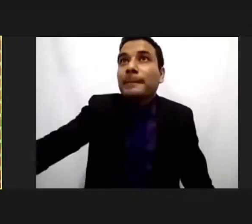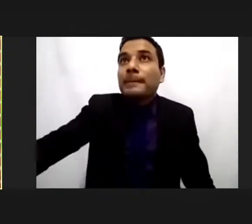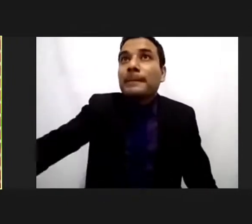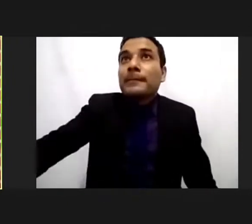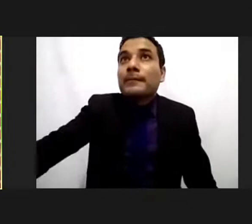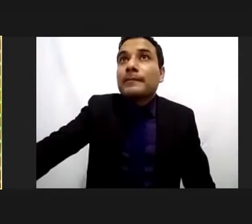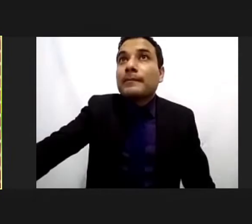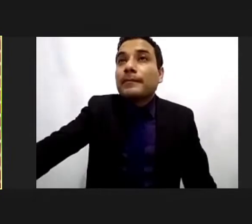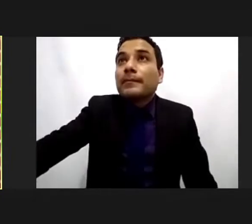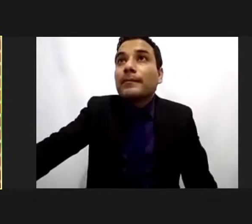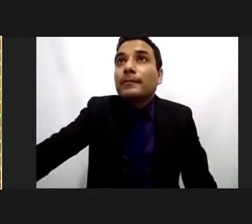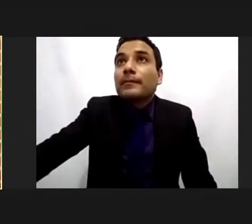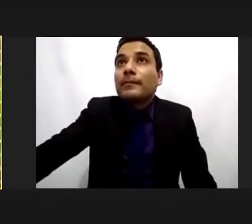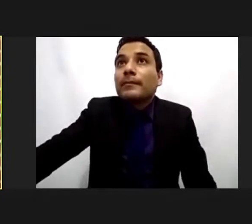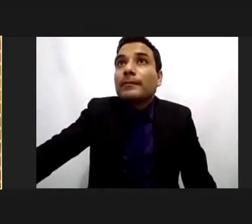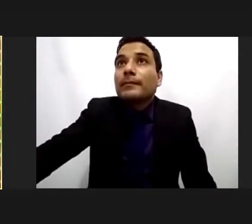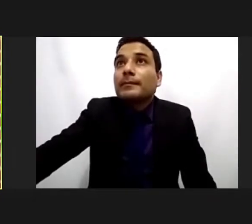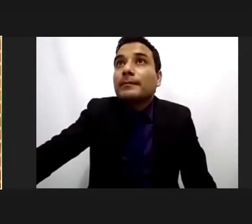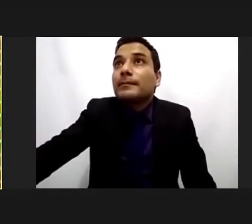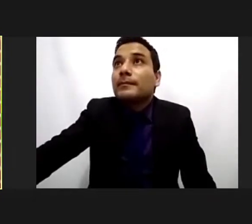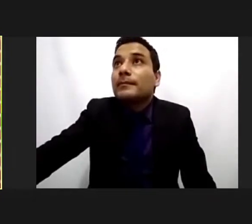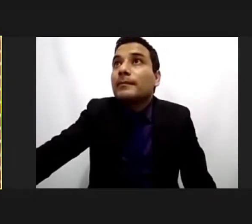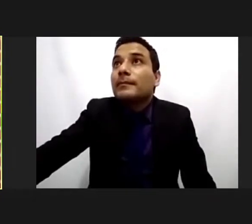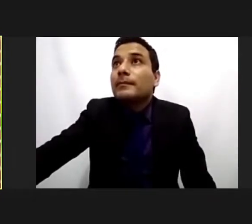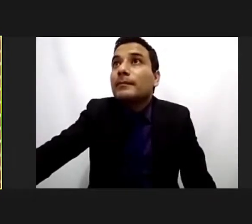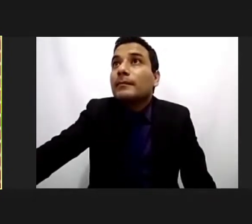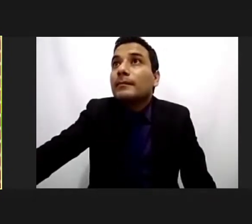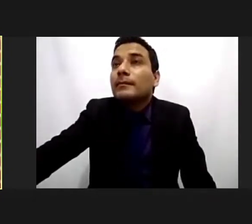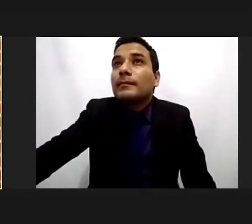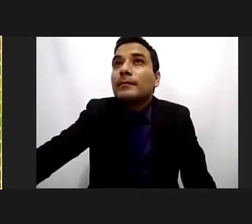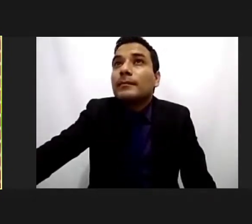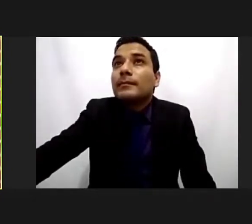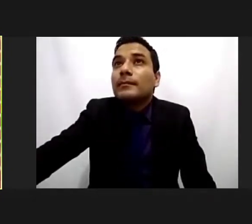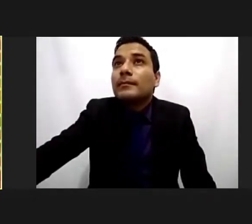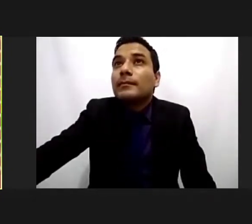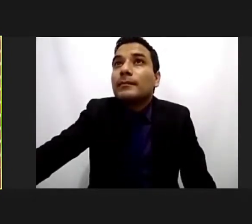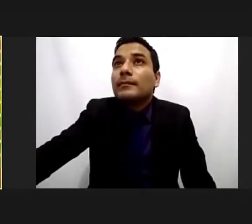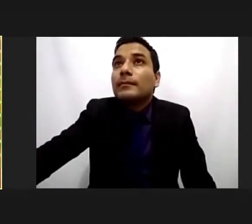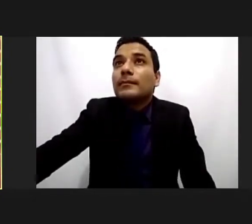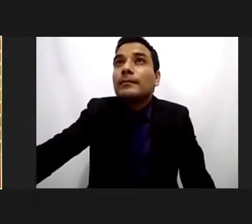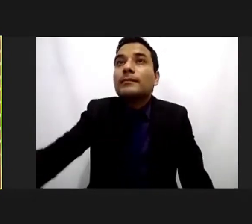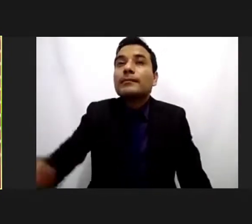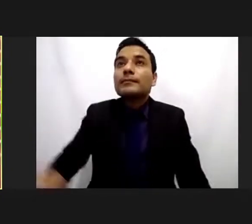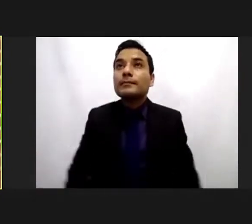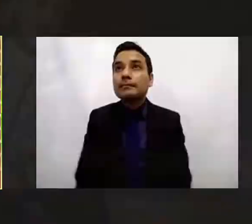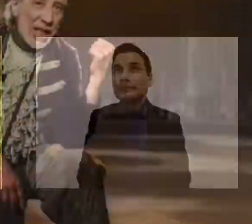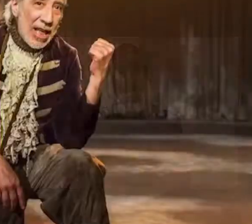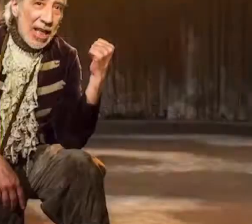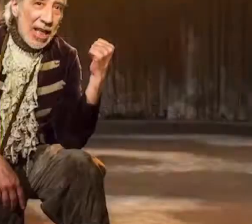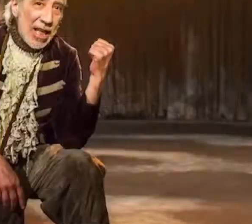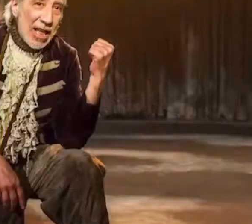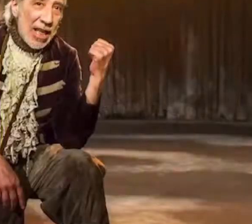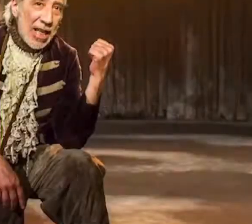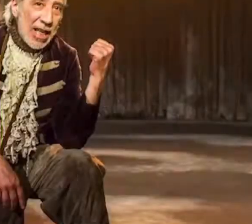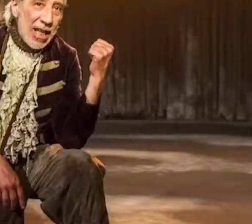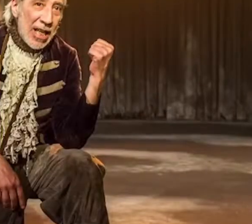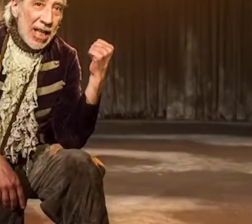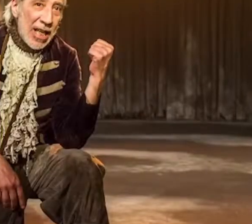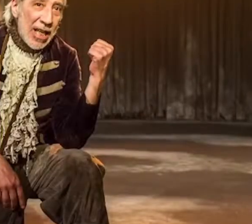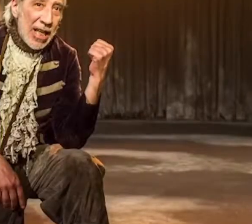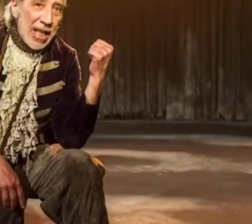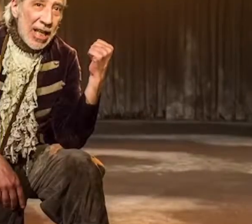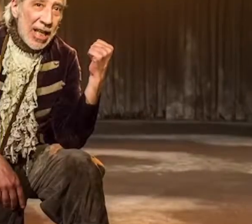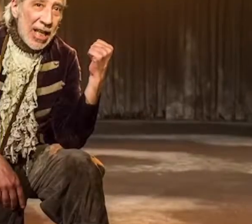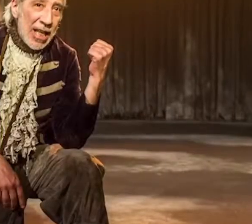extático, pienso en éxtasis, ¿no? Que se produce en una fiesta, y oye, ¿y por qué está borracho? No, está bailando en